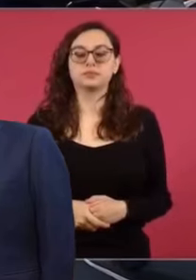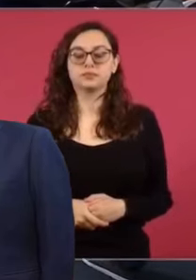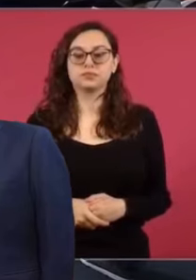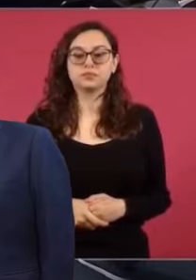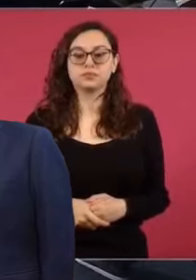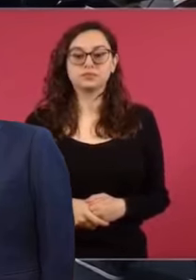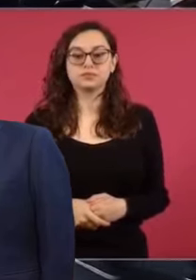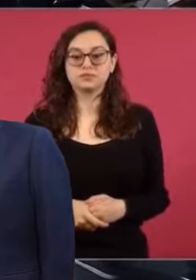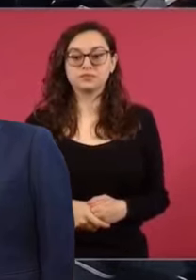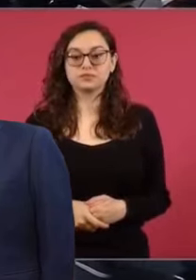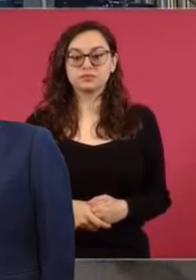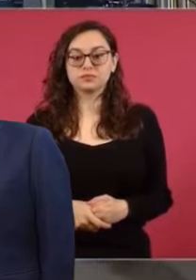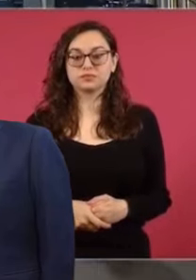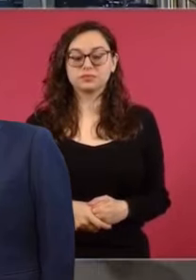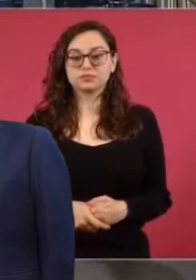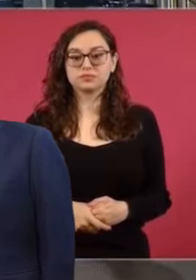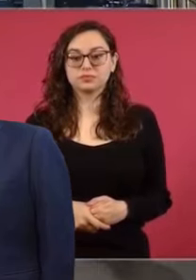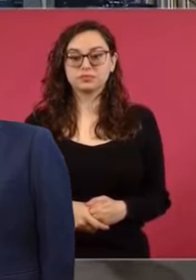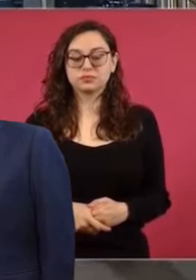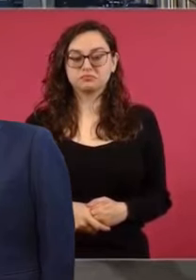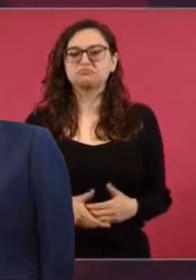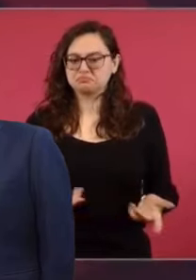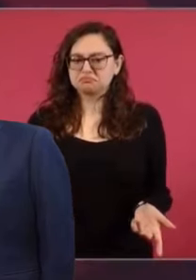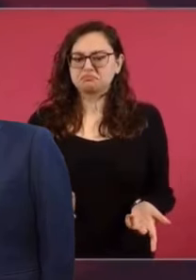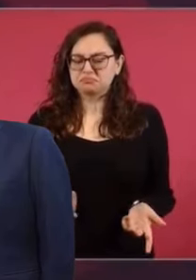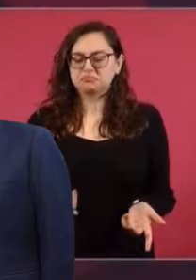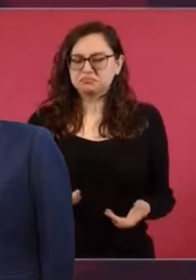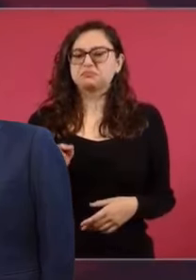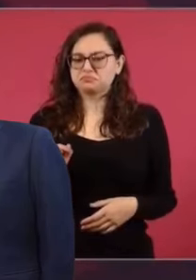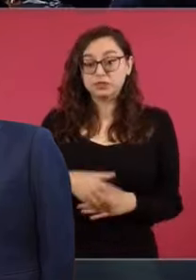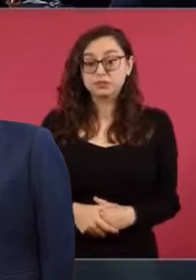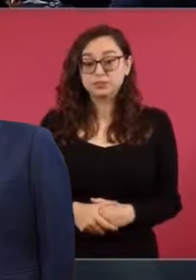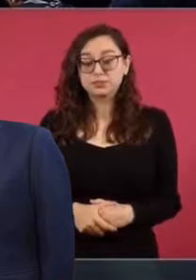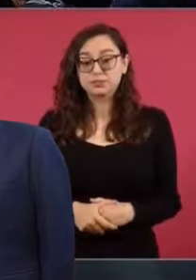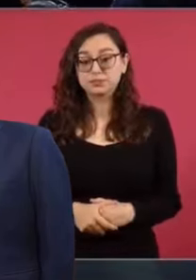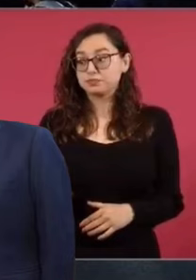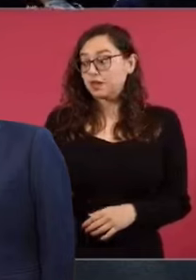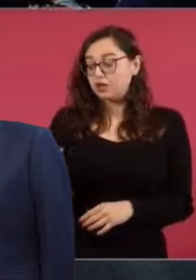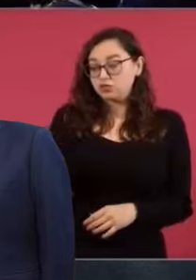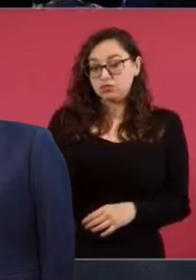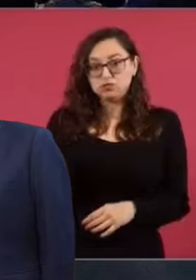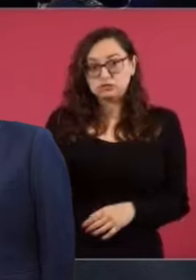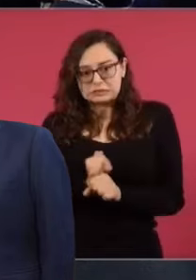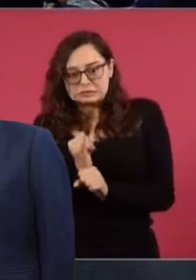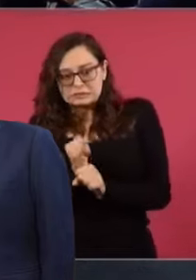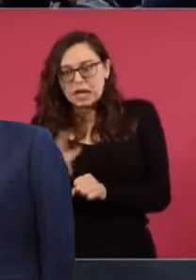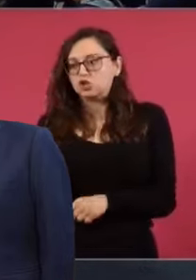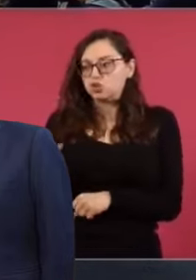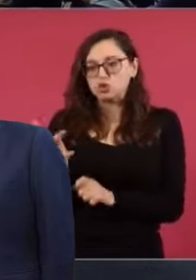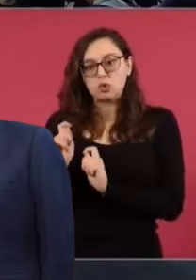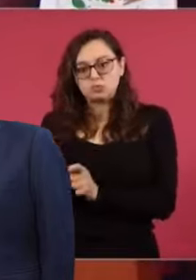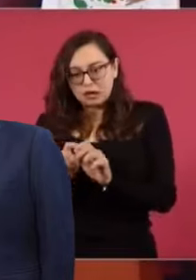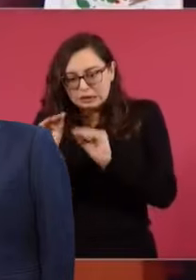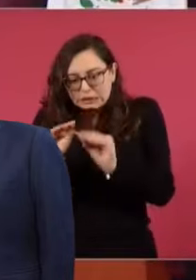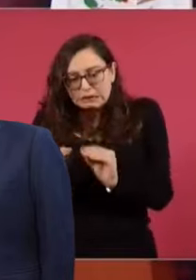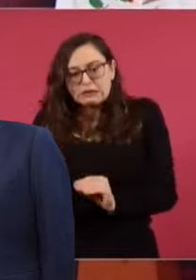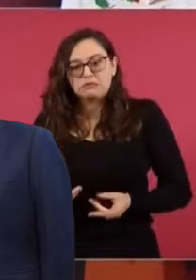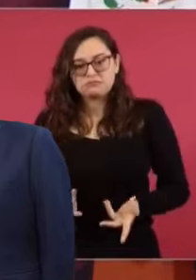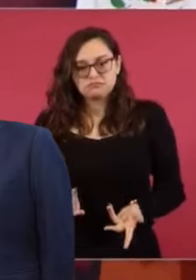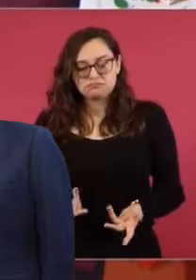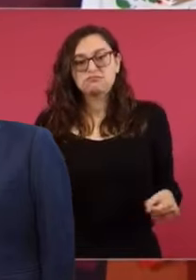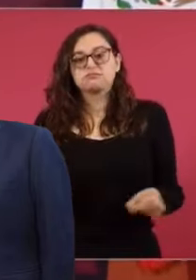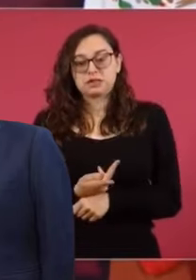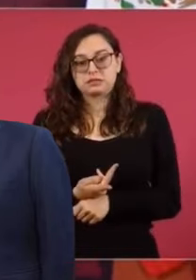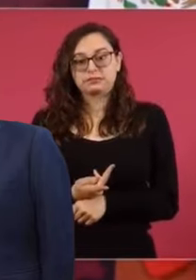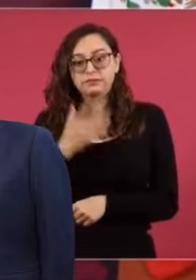conocer ya transparencia. Sí, pero aunque esté el testimonio, es que esto no se había dado a conocer porque es